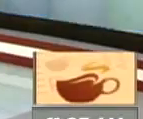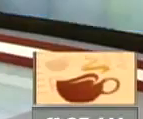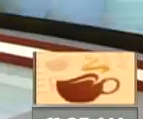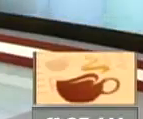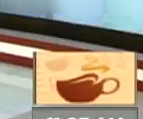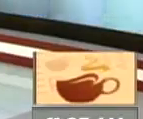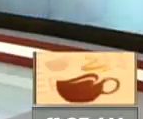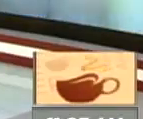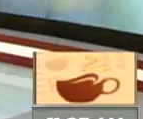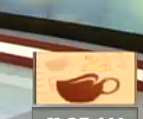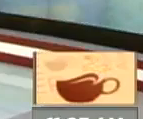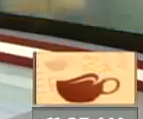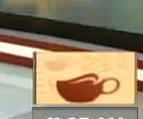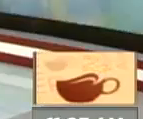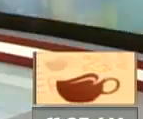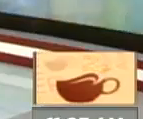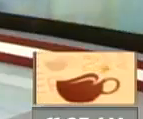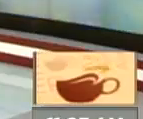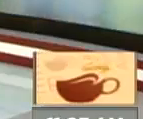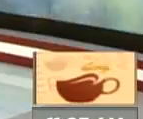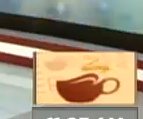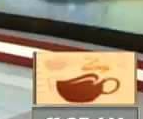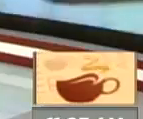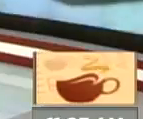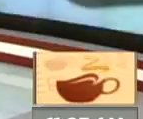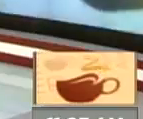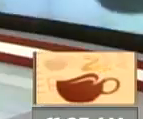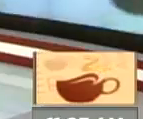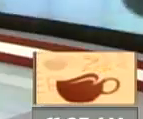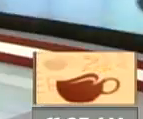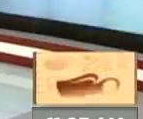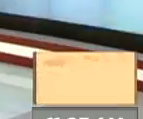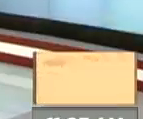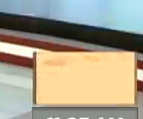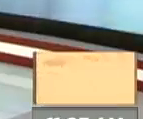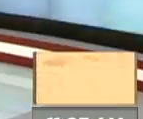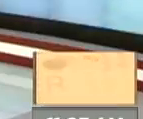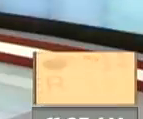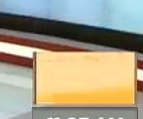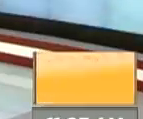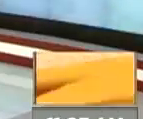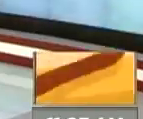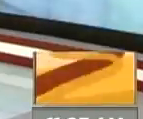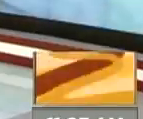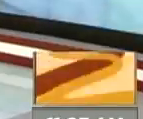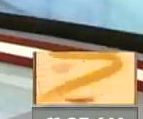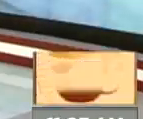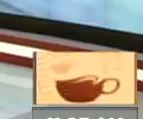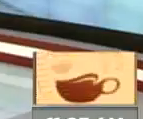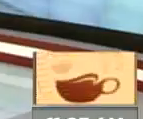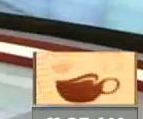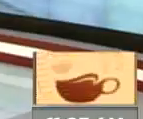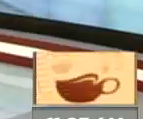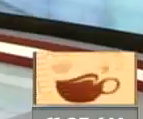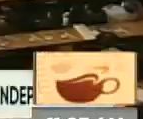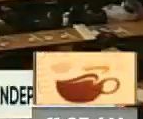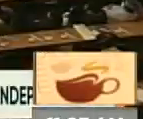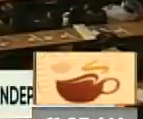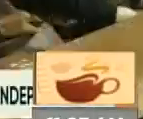la situación presentada con el golpe de Estado en esta nación. Así recuerden ustedes, contra el expresidente Evo Morales. Nos conectamos directo con la